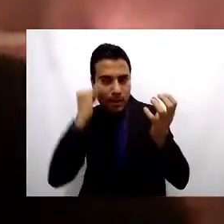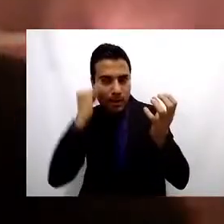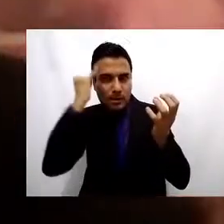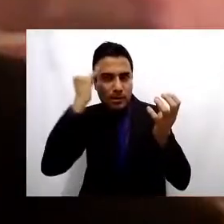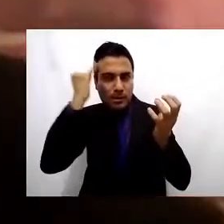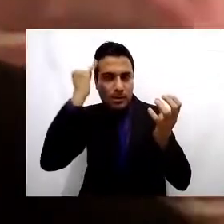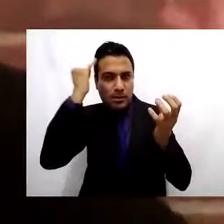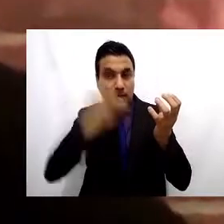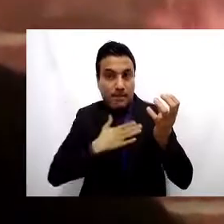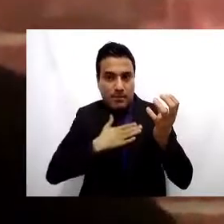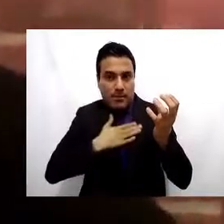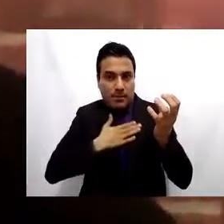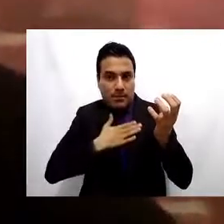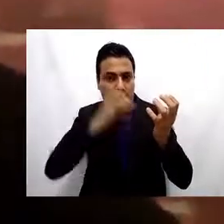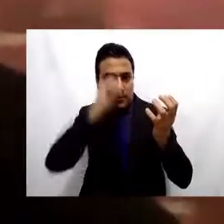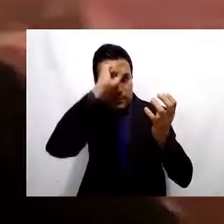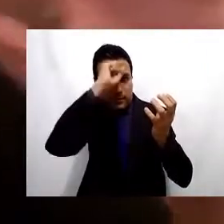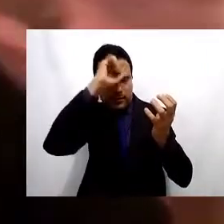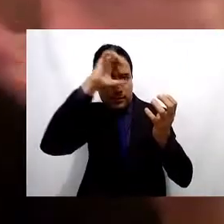a sus propios esquemas vagos,